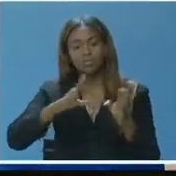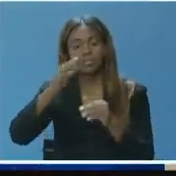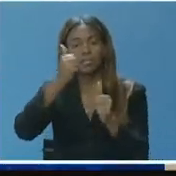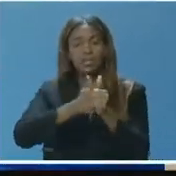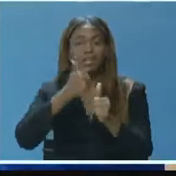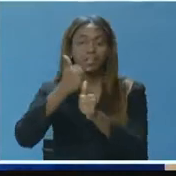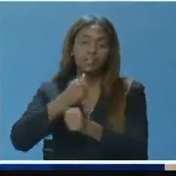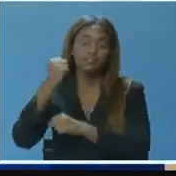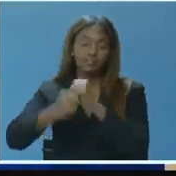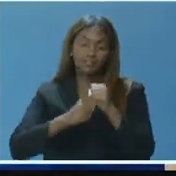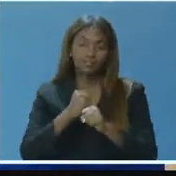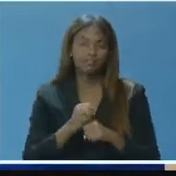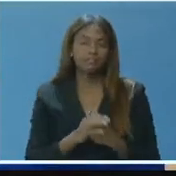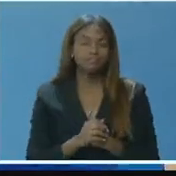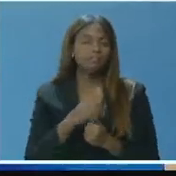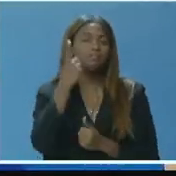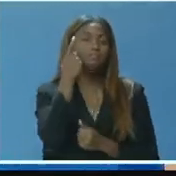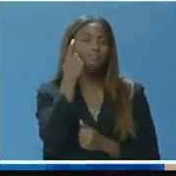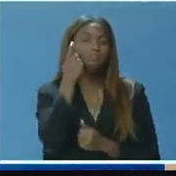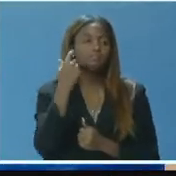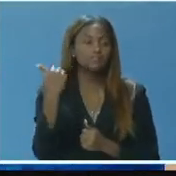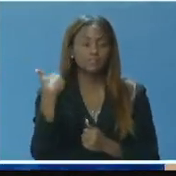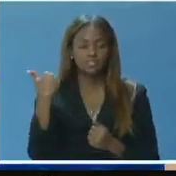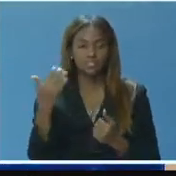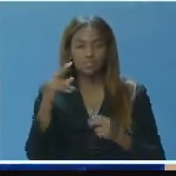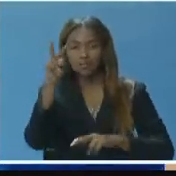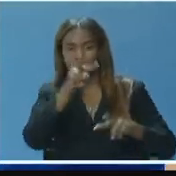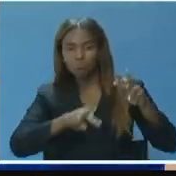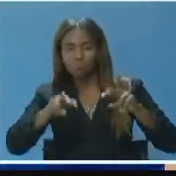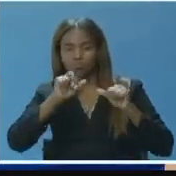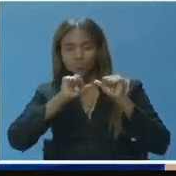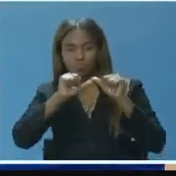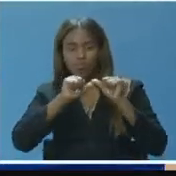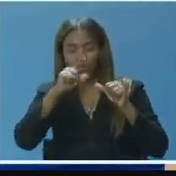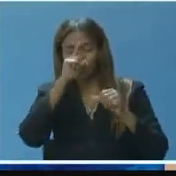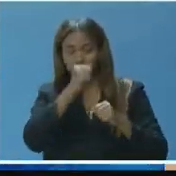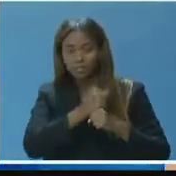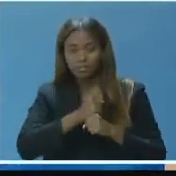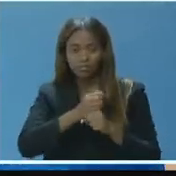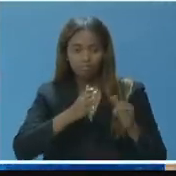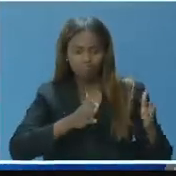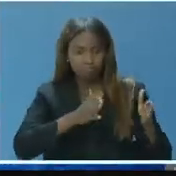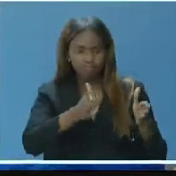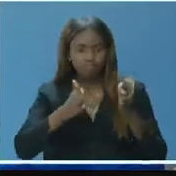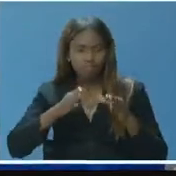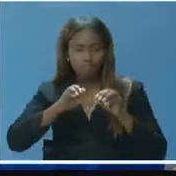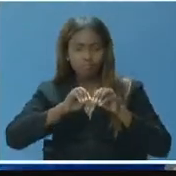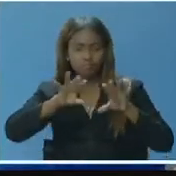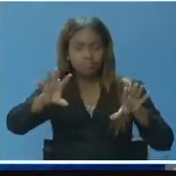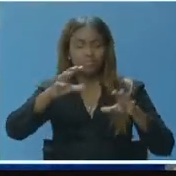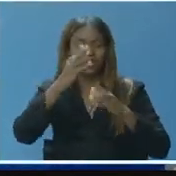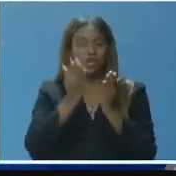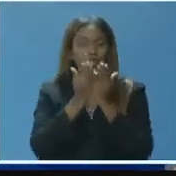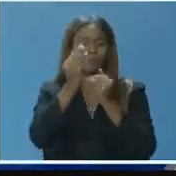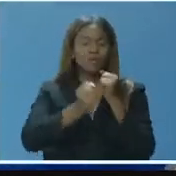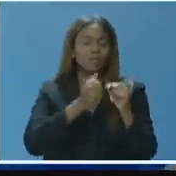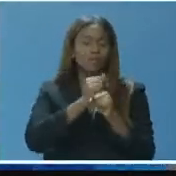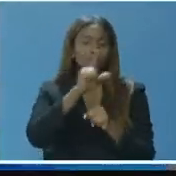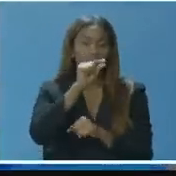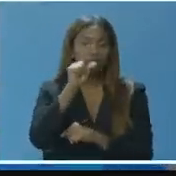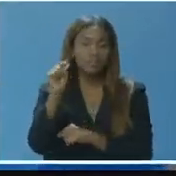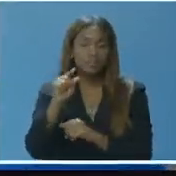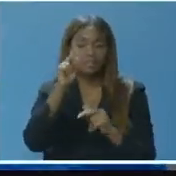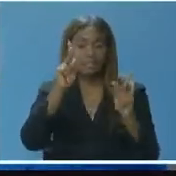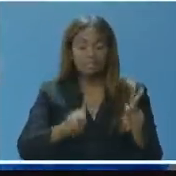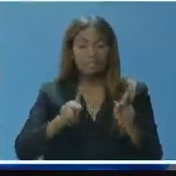De acuerdo con el más reciente estudio del Observatorio Permanente de Seguridad Vial difundido en octubre del 2020, de las